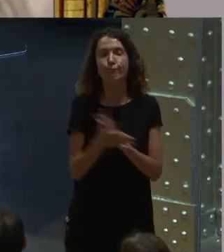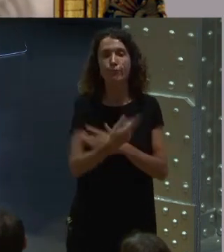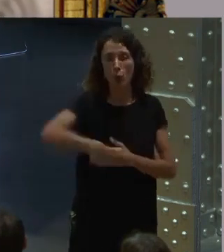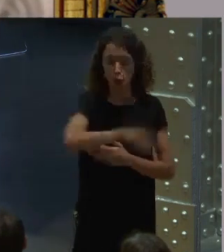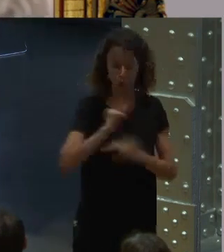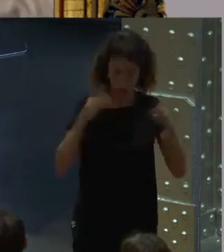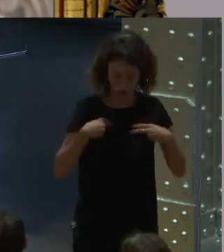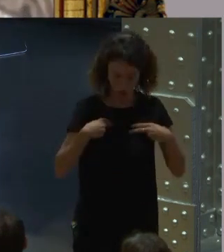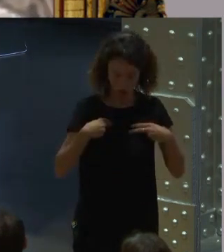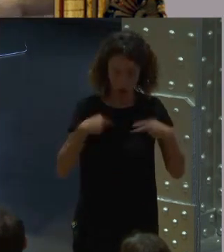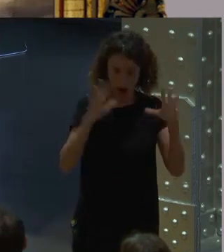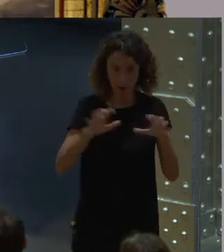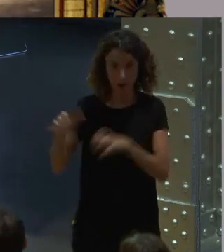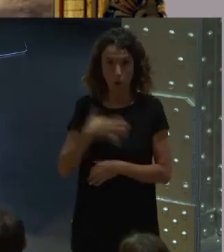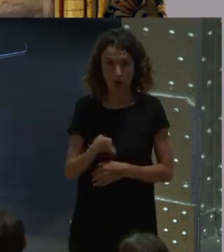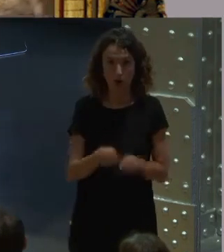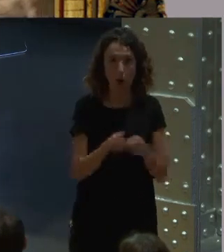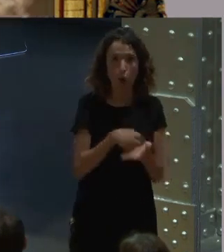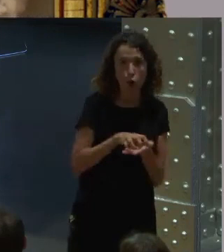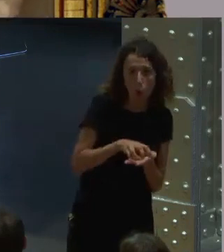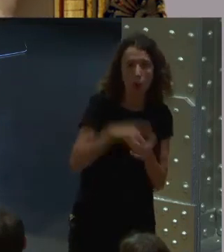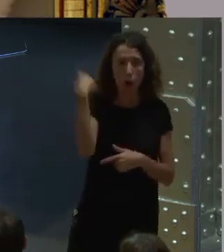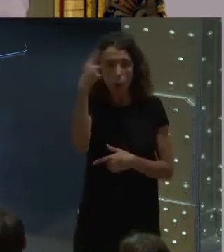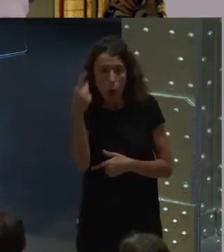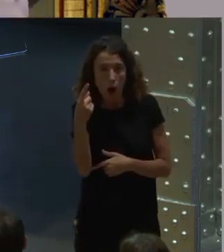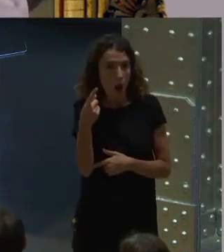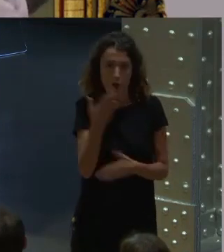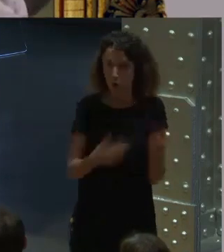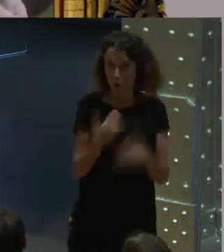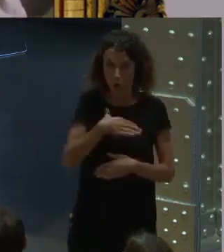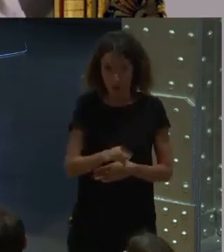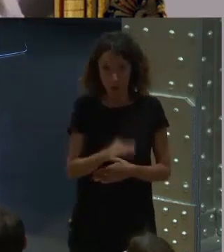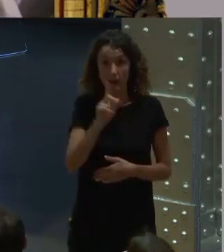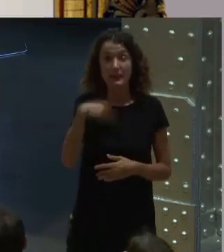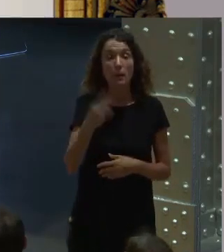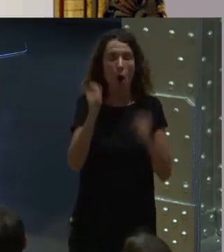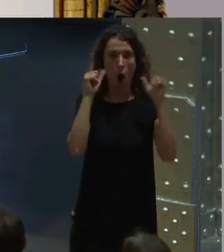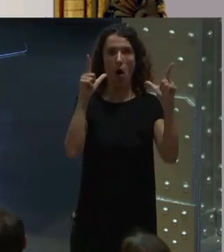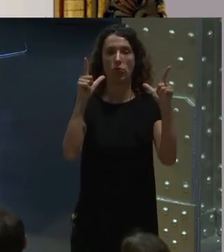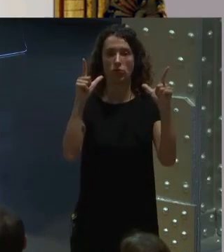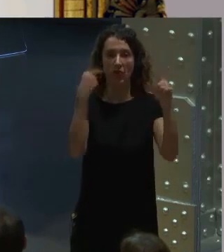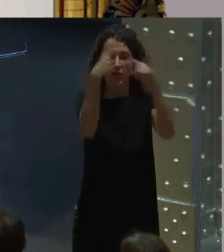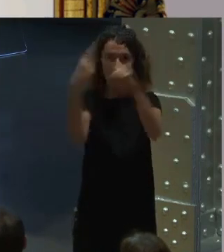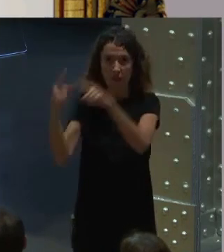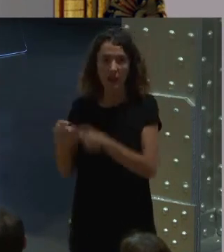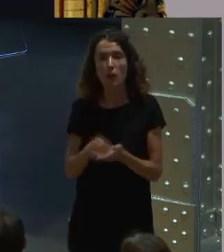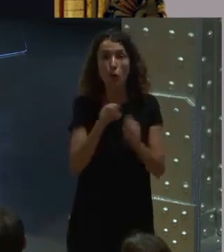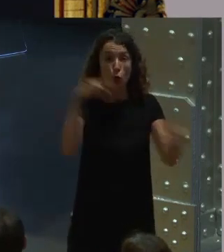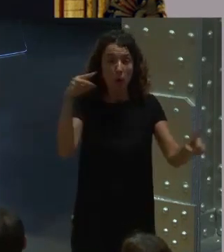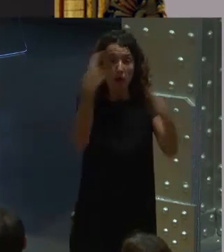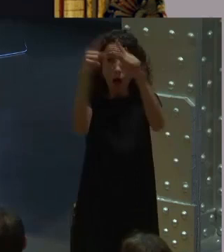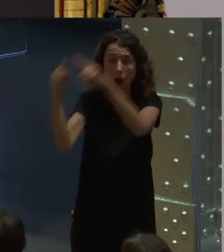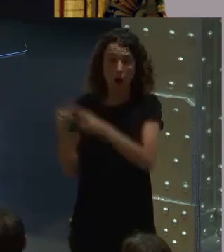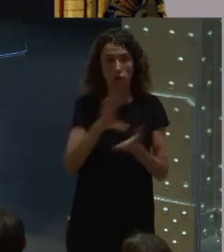nosotros mismos, desafiando nuestras certidumbres culturales y abriendo nuestros ojos a distintas